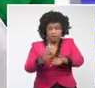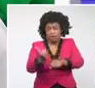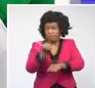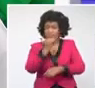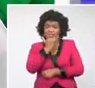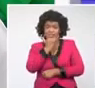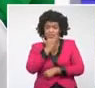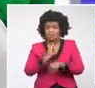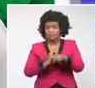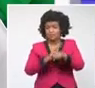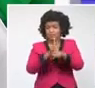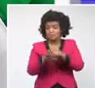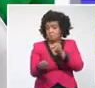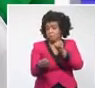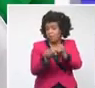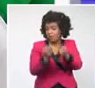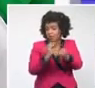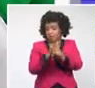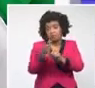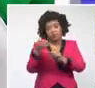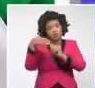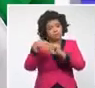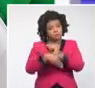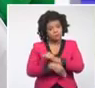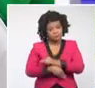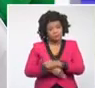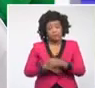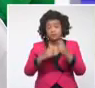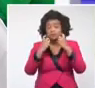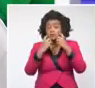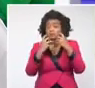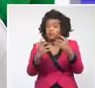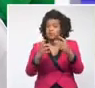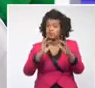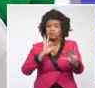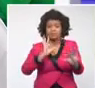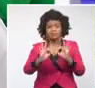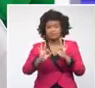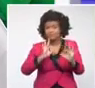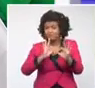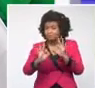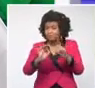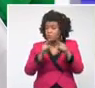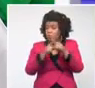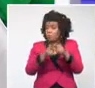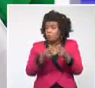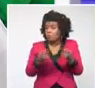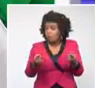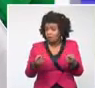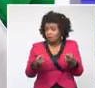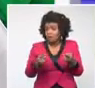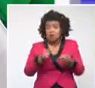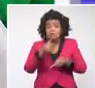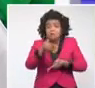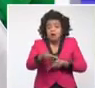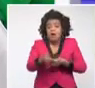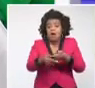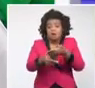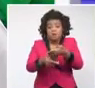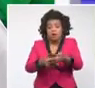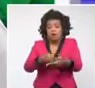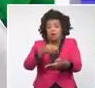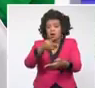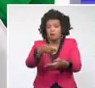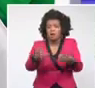ahora todavía más, porque realmente la evolución está siendo mucho hacia